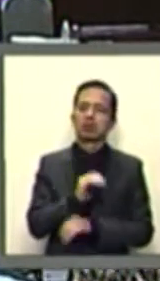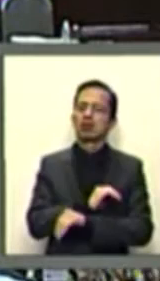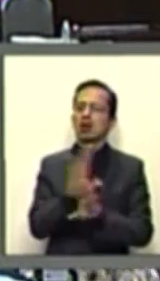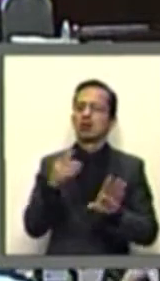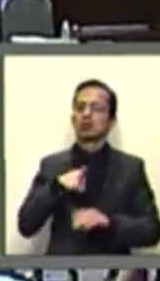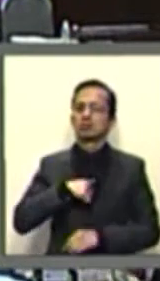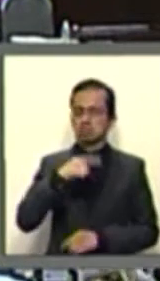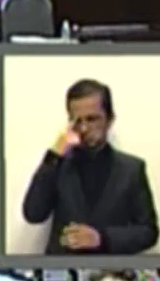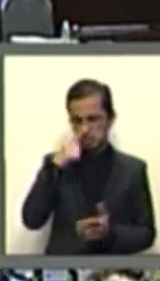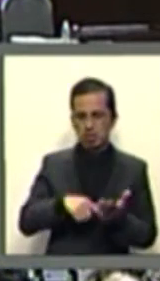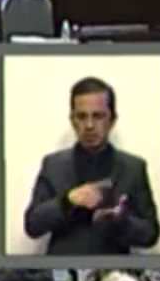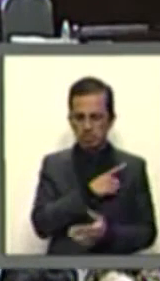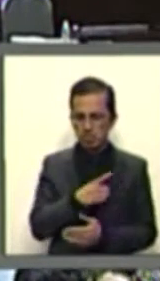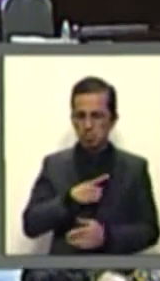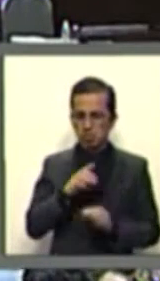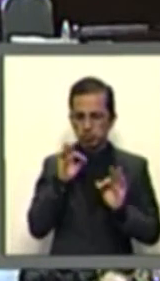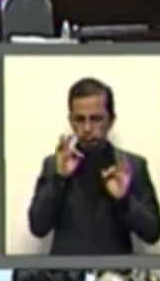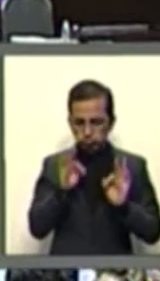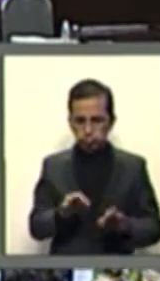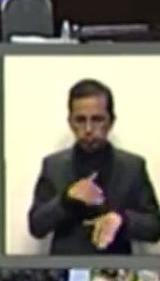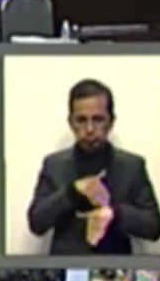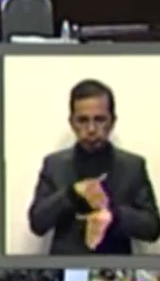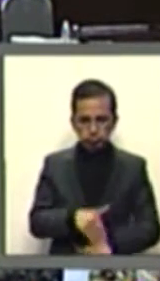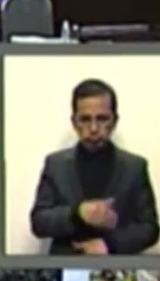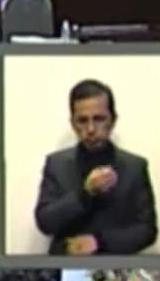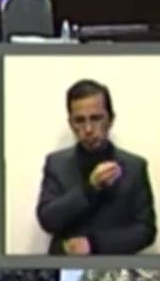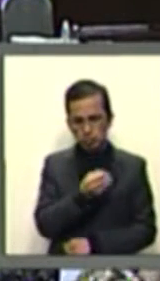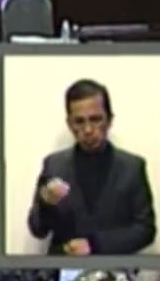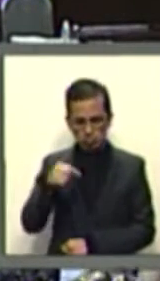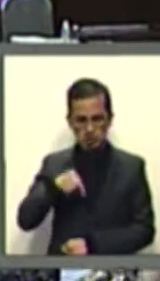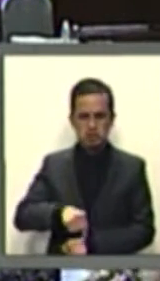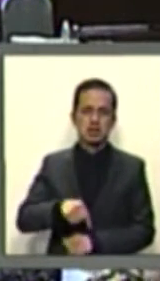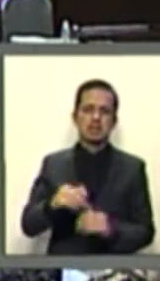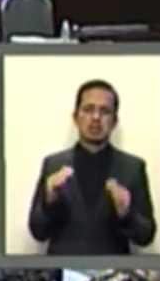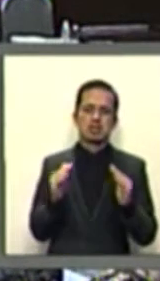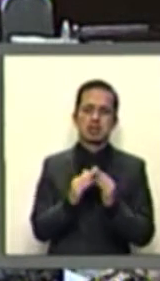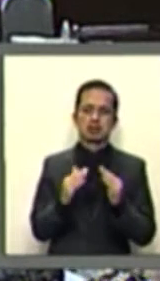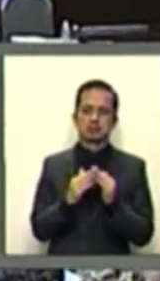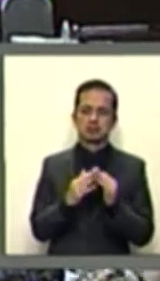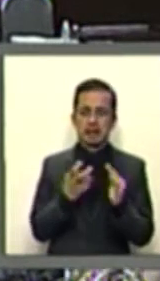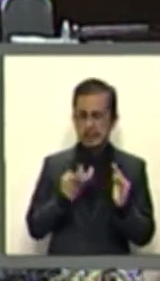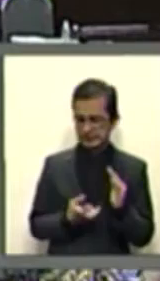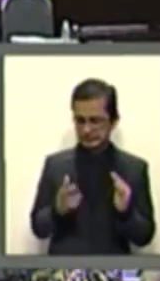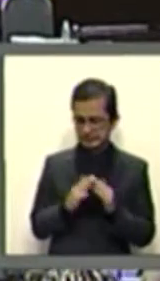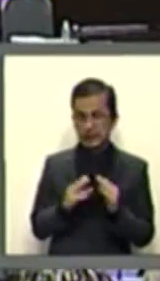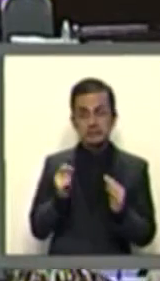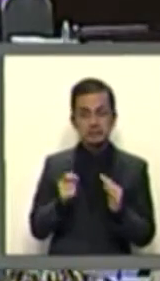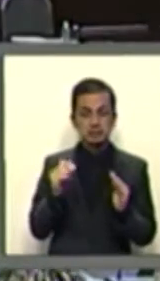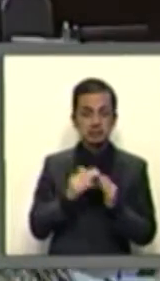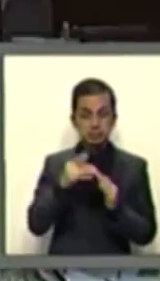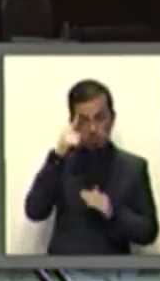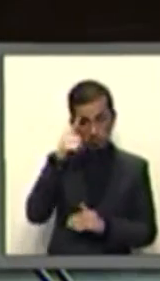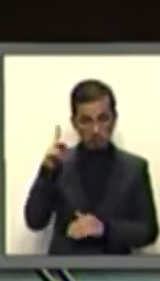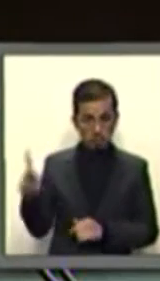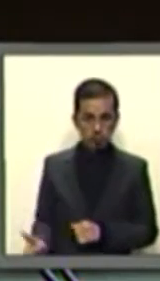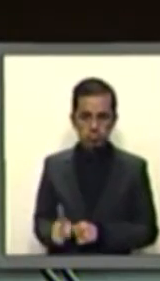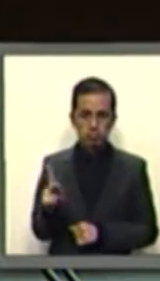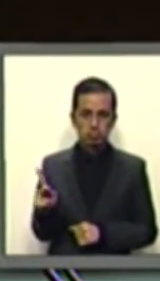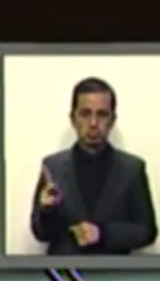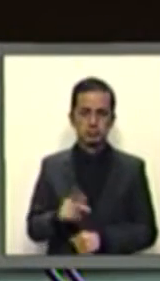haber disciplina y orden en esta casa en la casa del pueblo para que eso nos debemos pero no